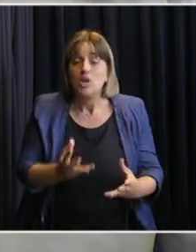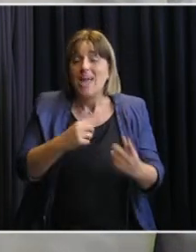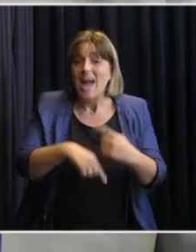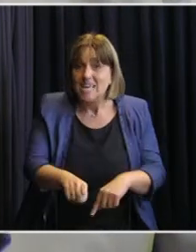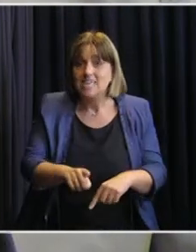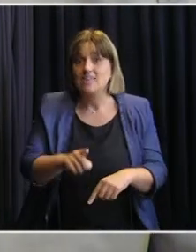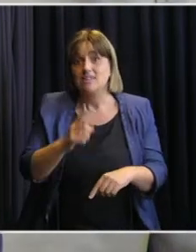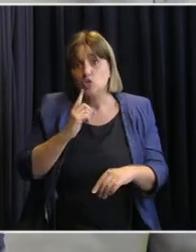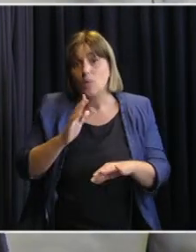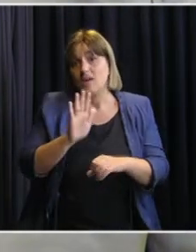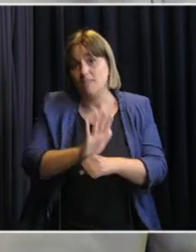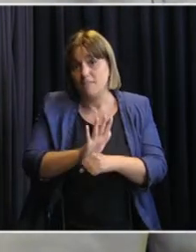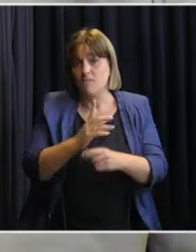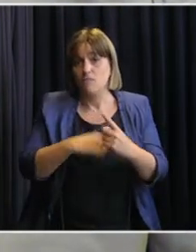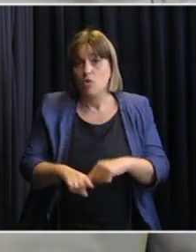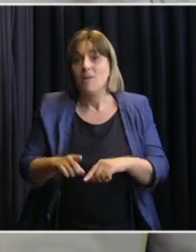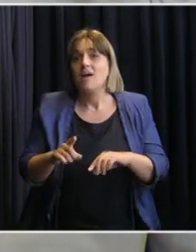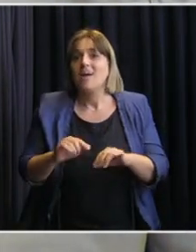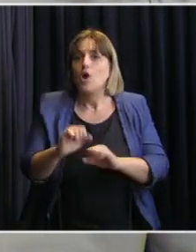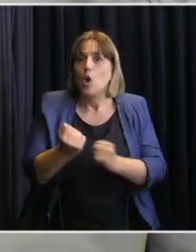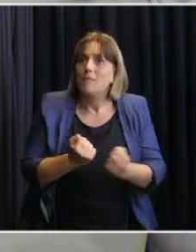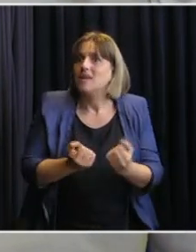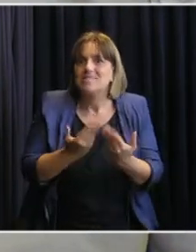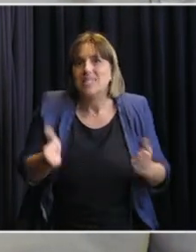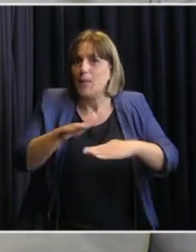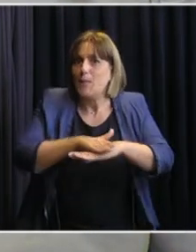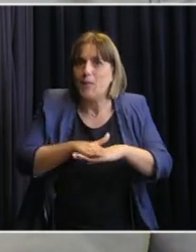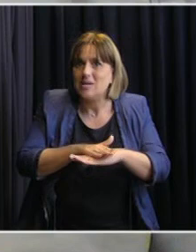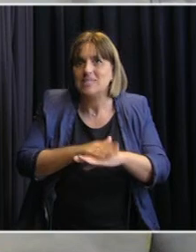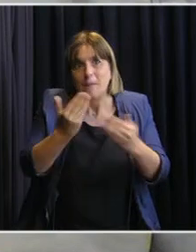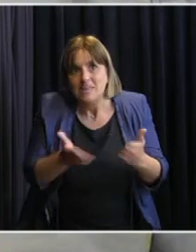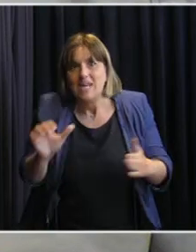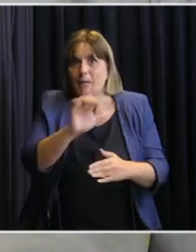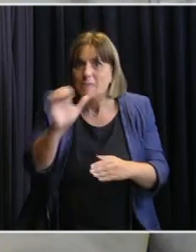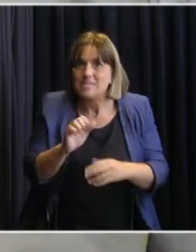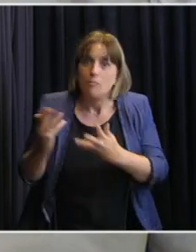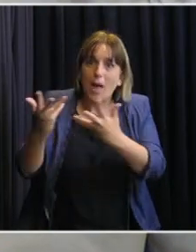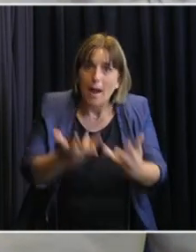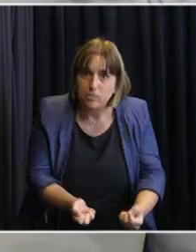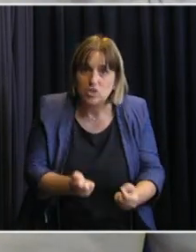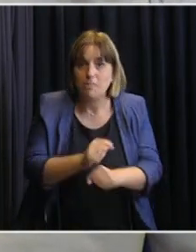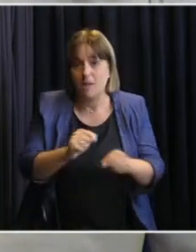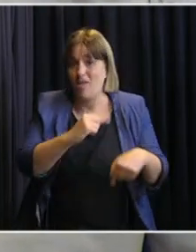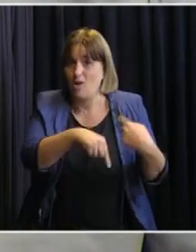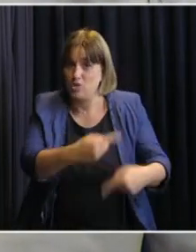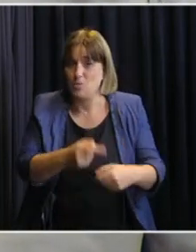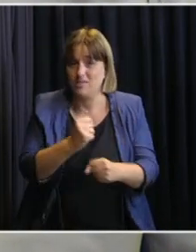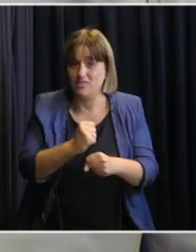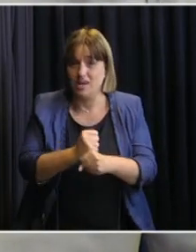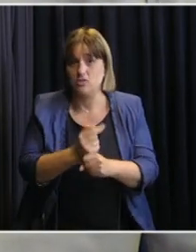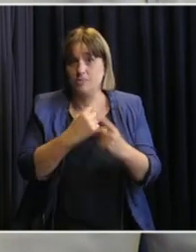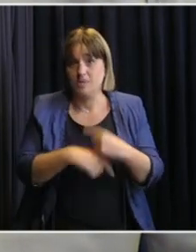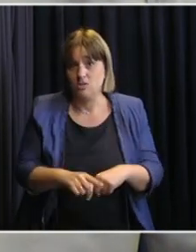se corta con el cierre del emprendimiento. Y eso estuvo evaluado y validado a partir de la respuesta